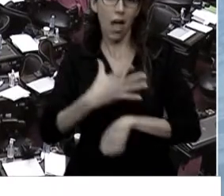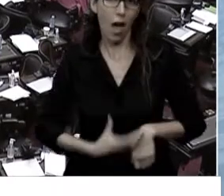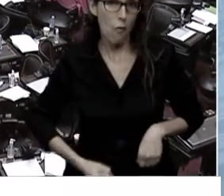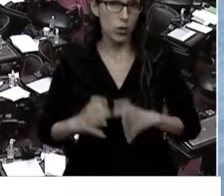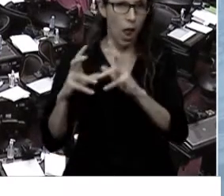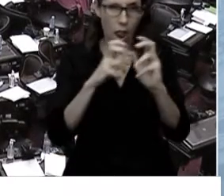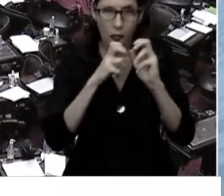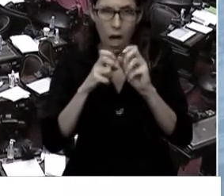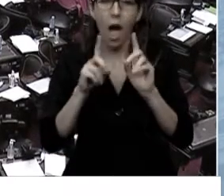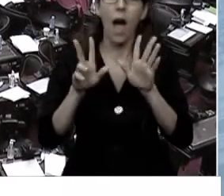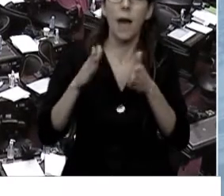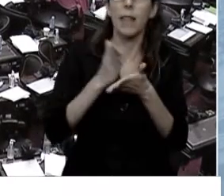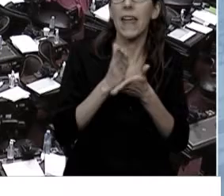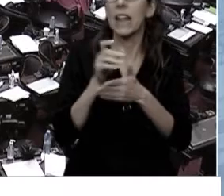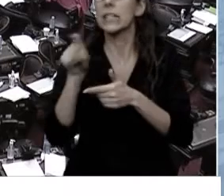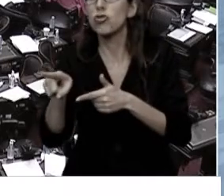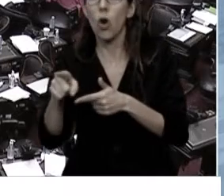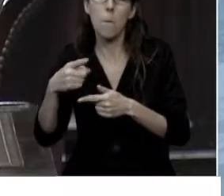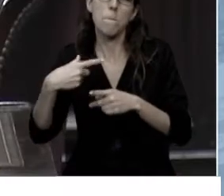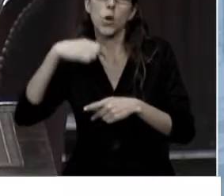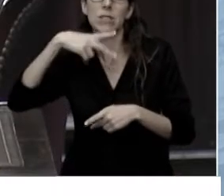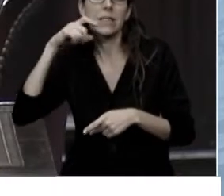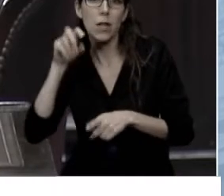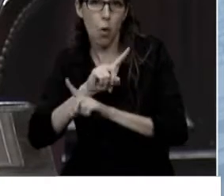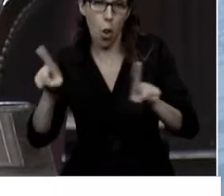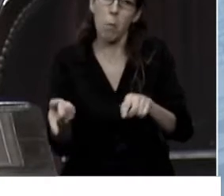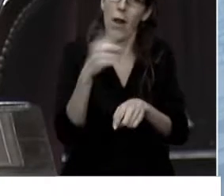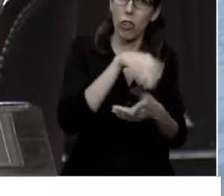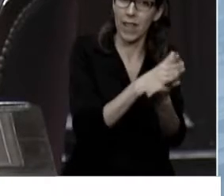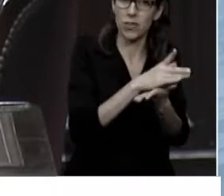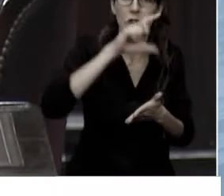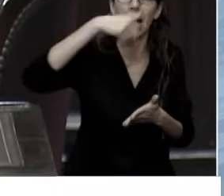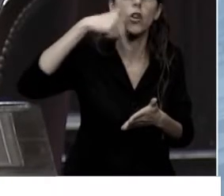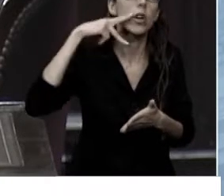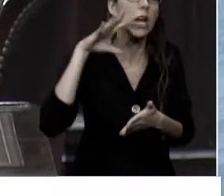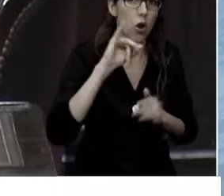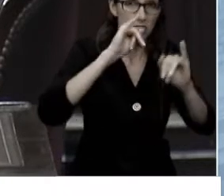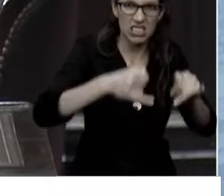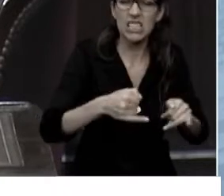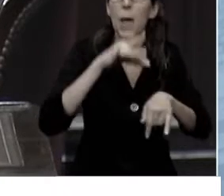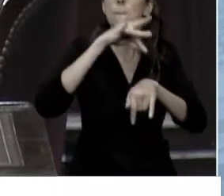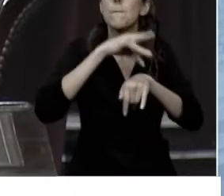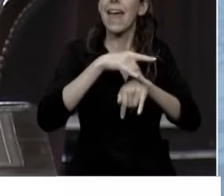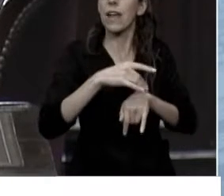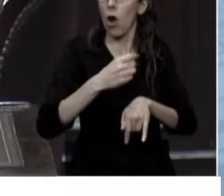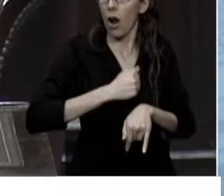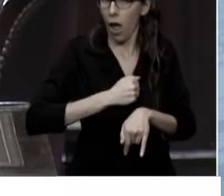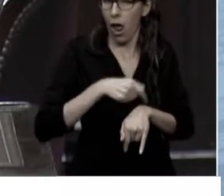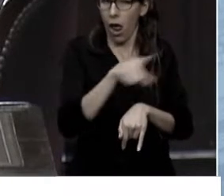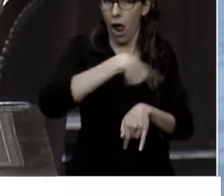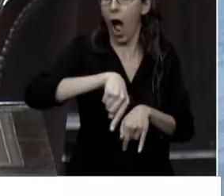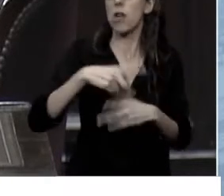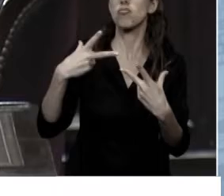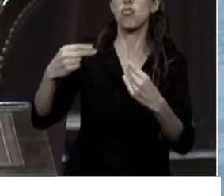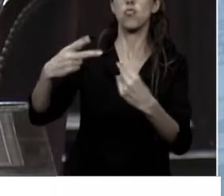ya estaba criminalizado en el derecho canónico. Son los médicos católicos los que se oponen a las causales